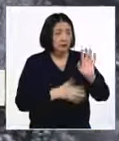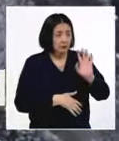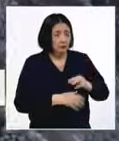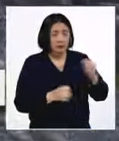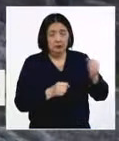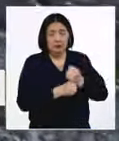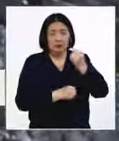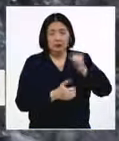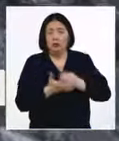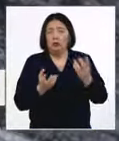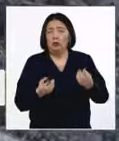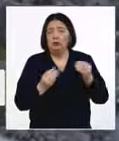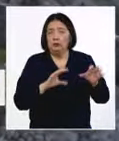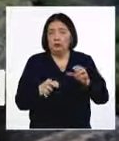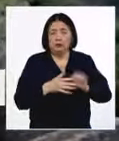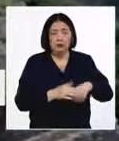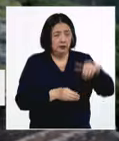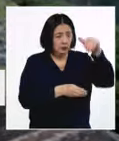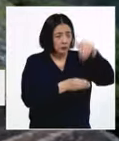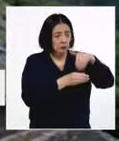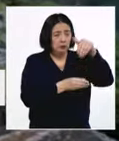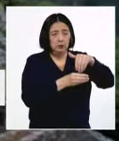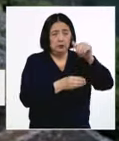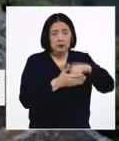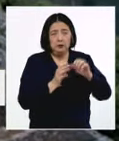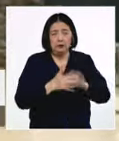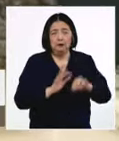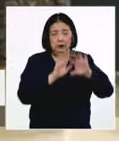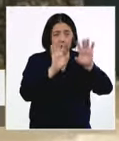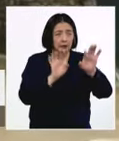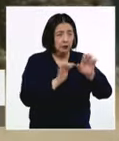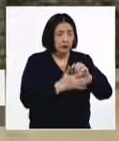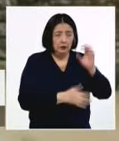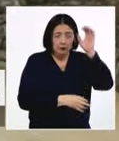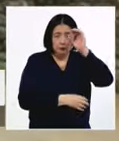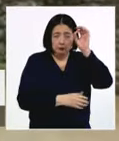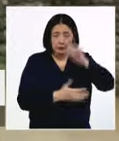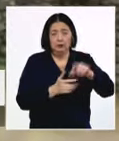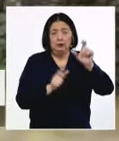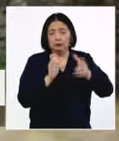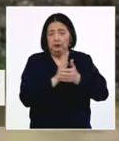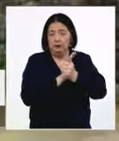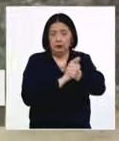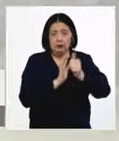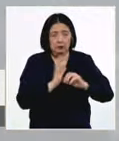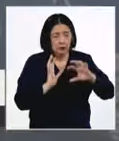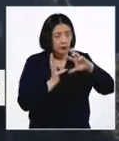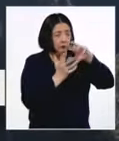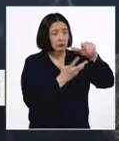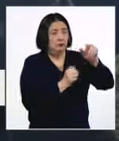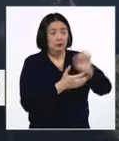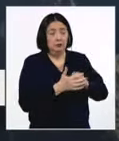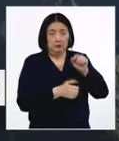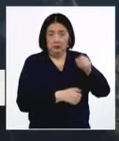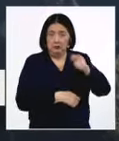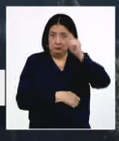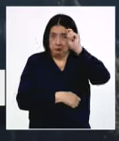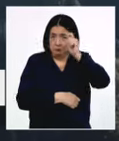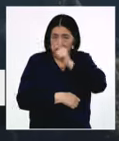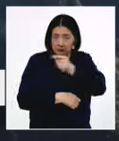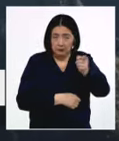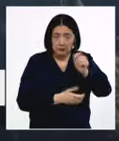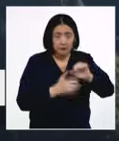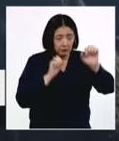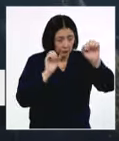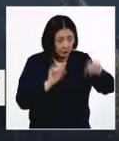los ganadores se realiza mediante votación pública en línea y la opinión de expertos de la industria mundial. Estos